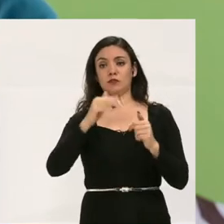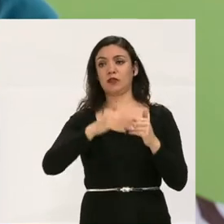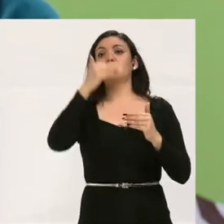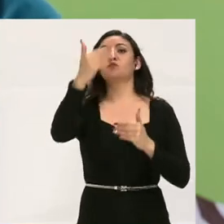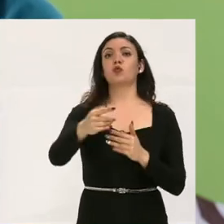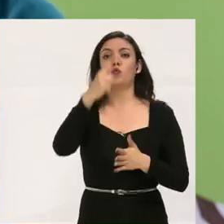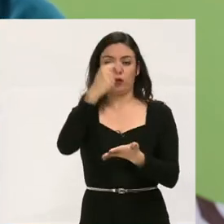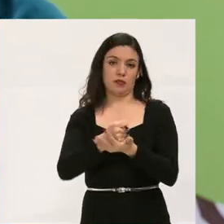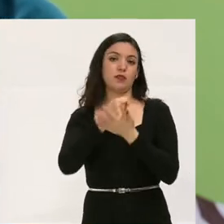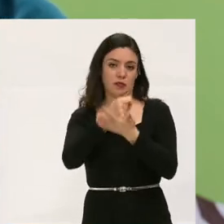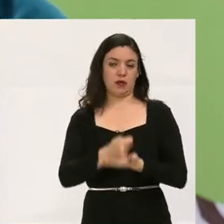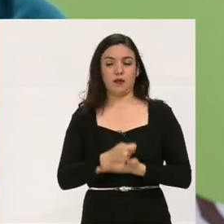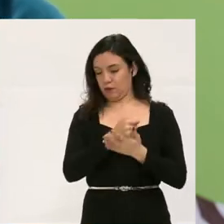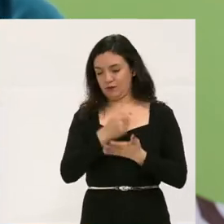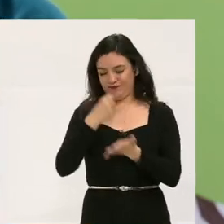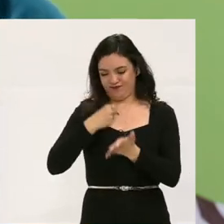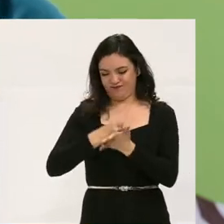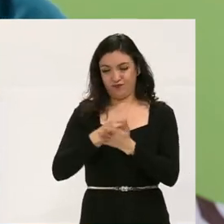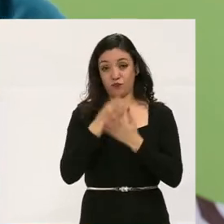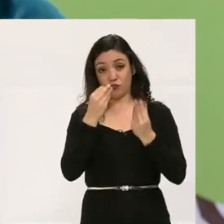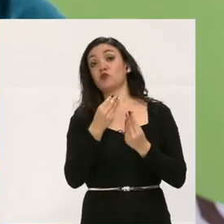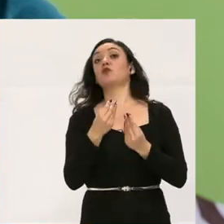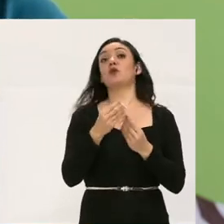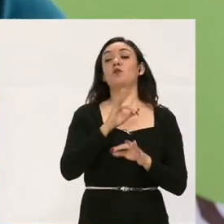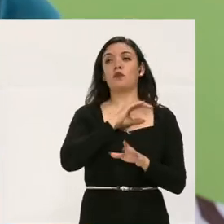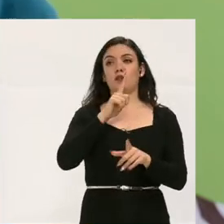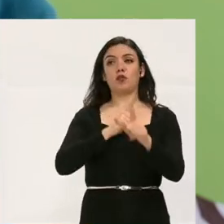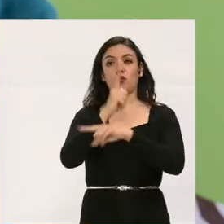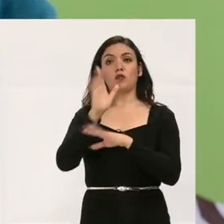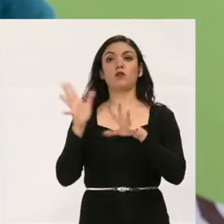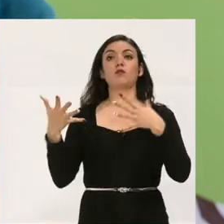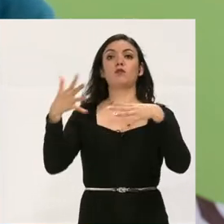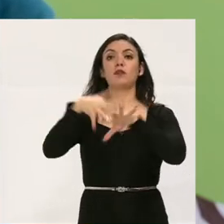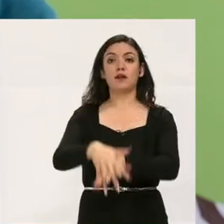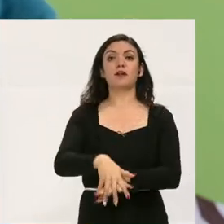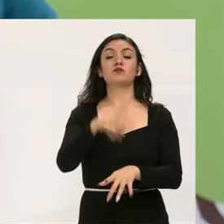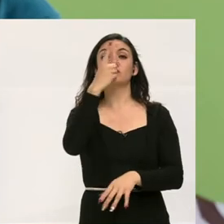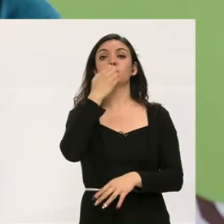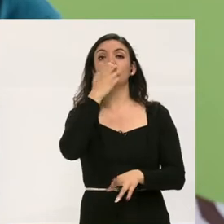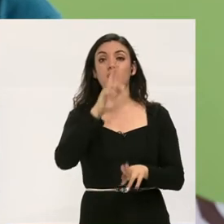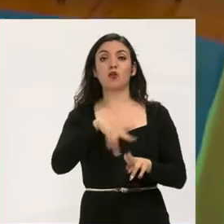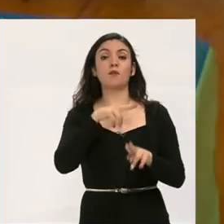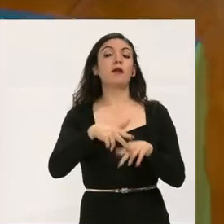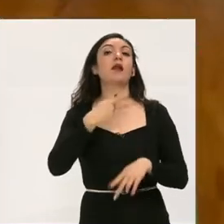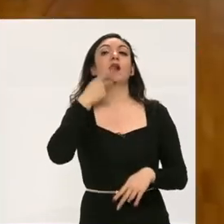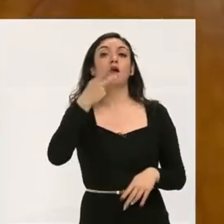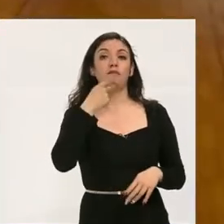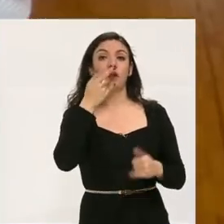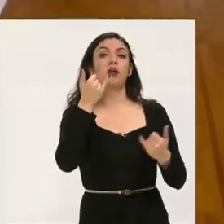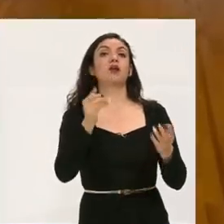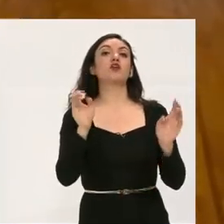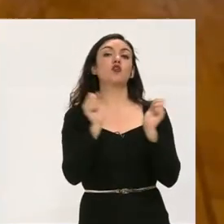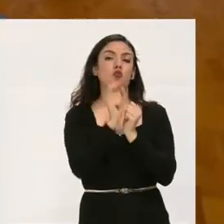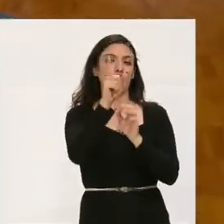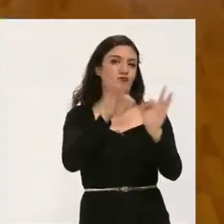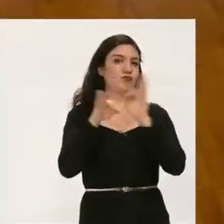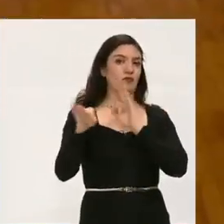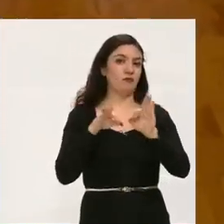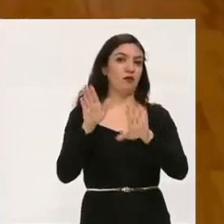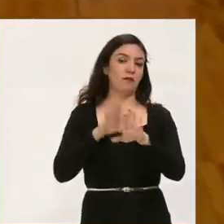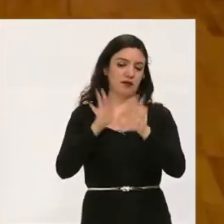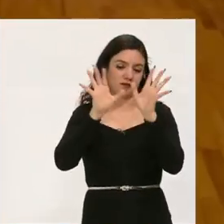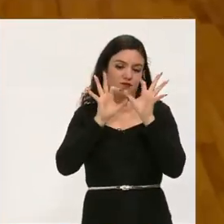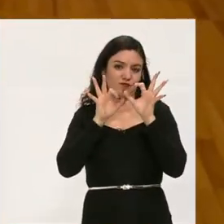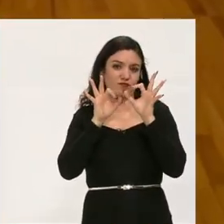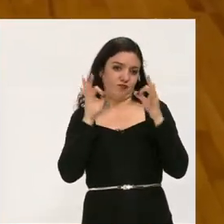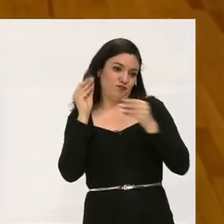después de 8 meses obviamente de una terapia muy intensiva logran integrarse a una escuela regular con lenguaje y obviamente con un